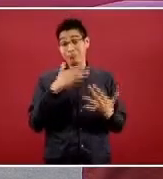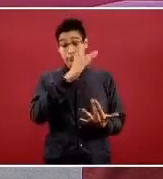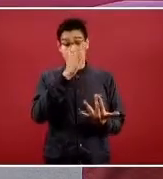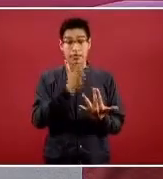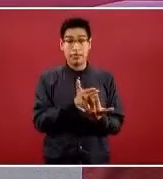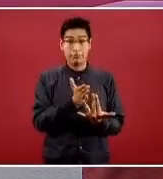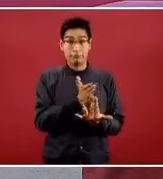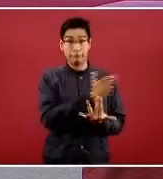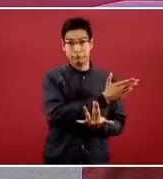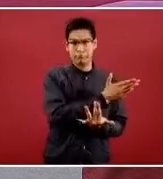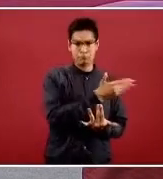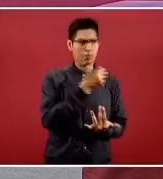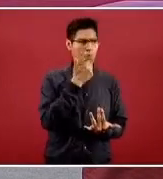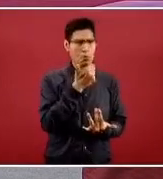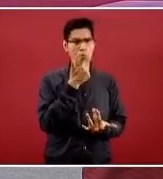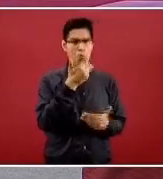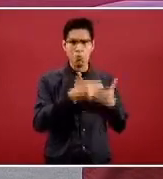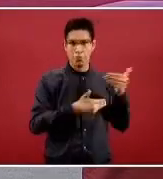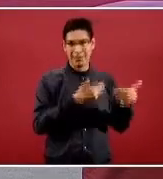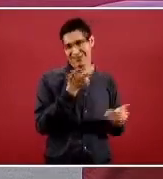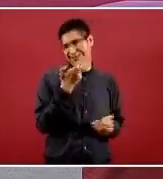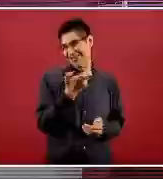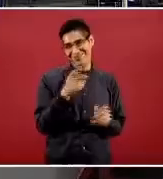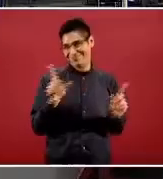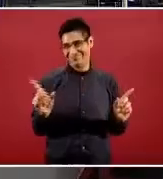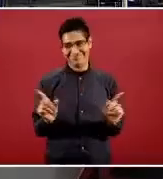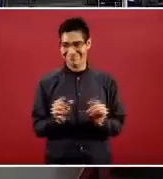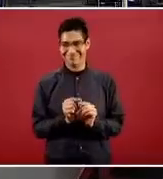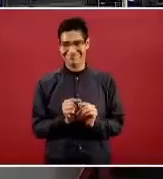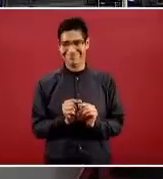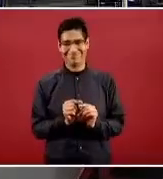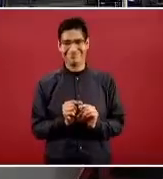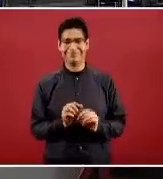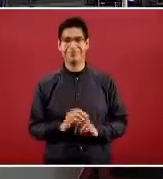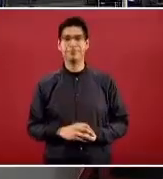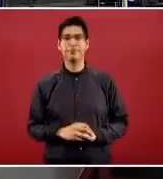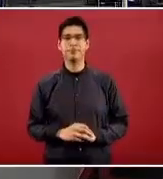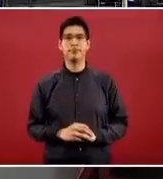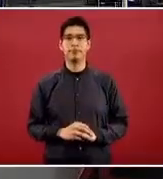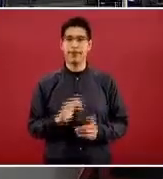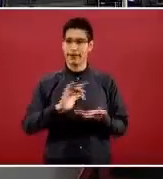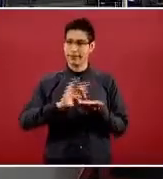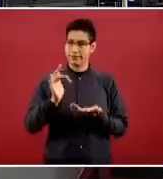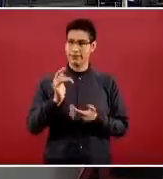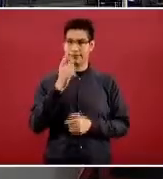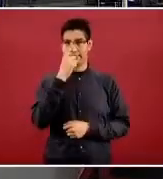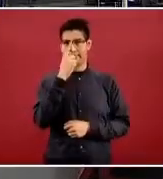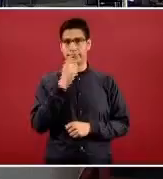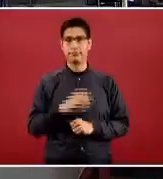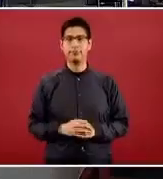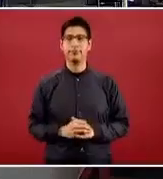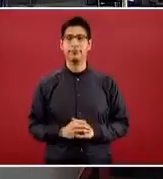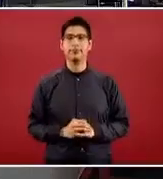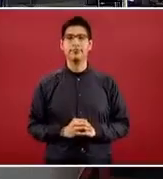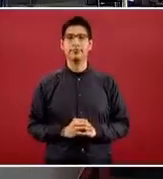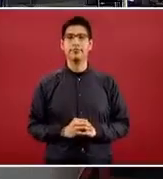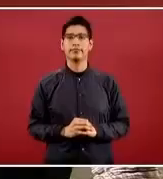manera favorable. Esta sería la actualización del día de hoy. Gracias.